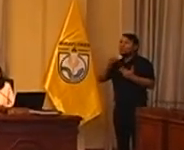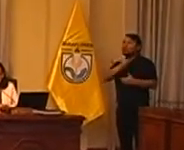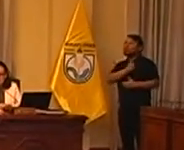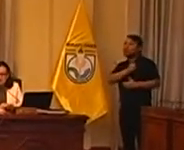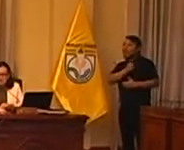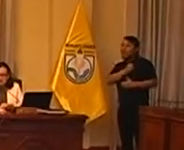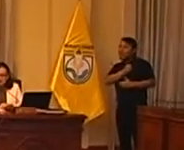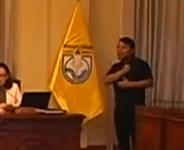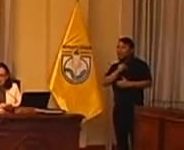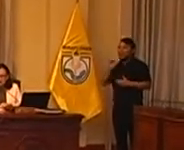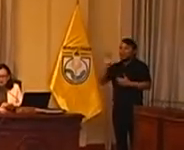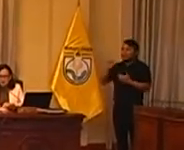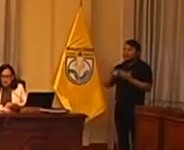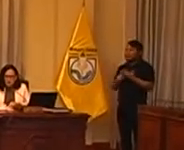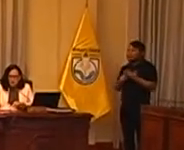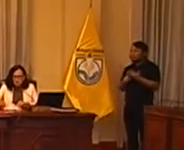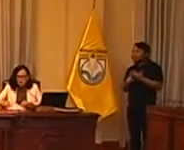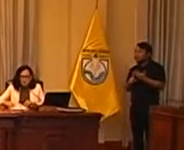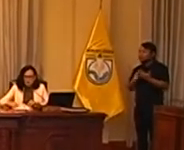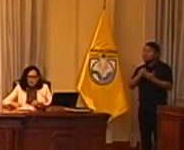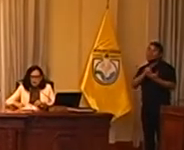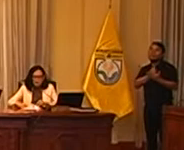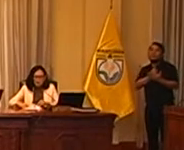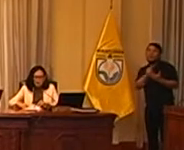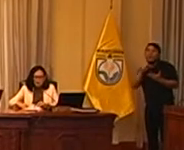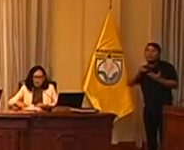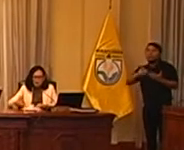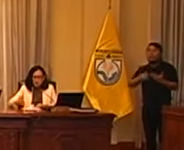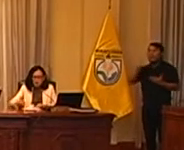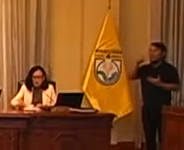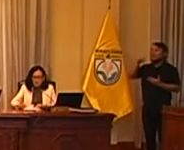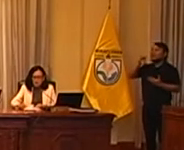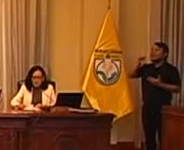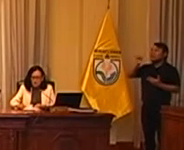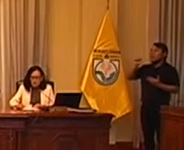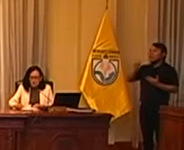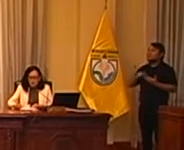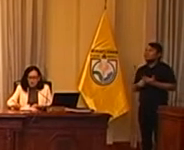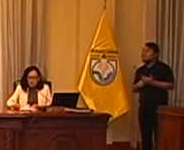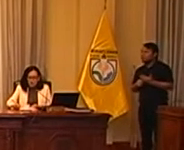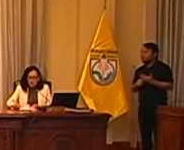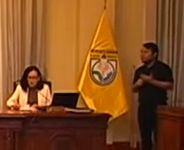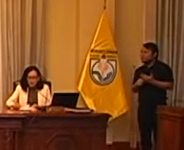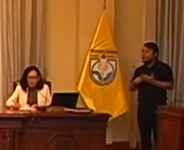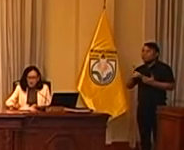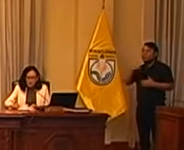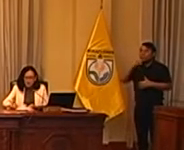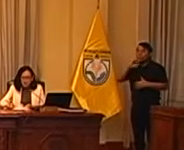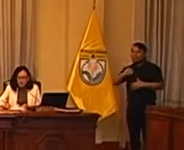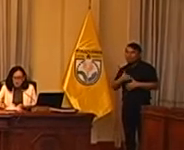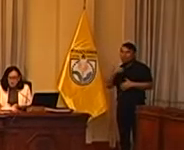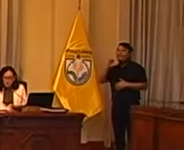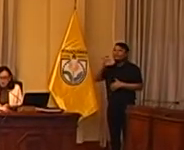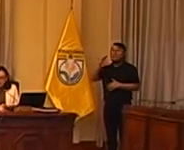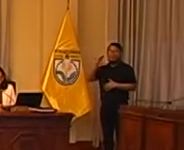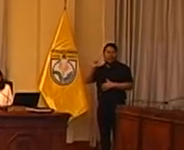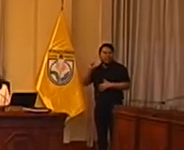Susana Stilich Watson. Señorita Daniela Lozano Vítor. Señora Franca Rey